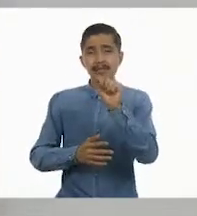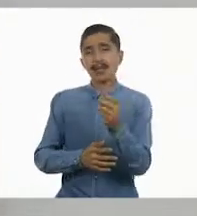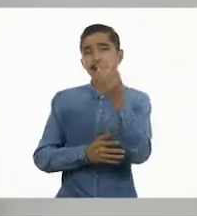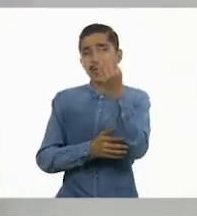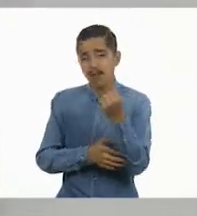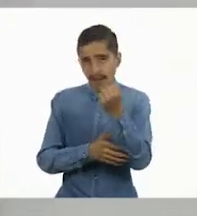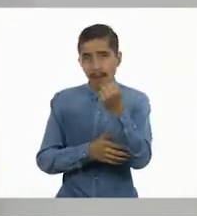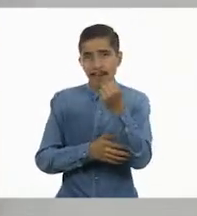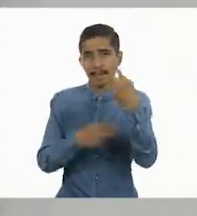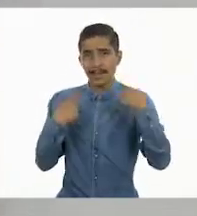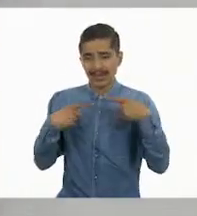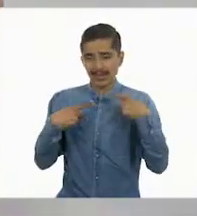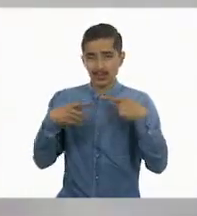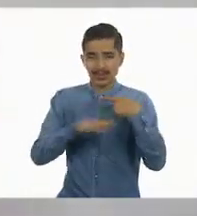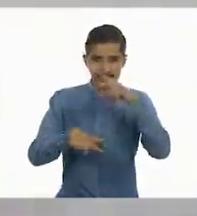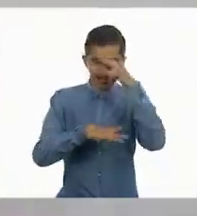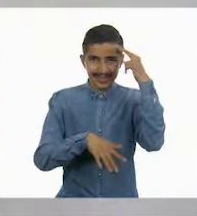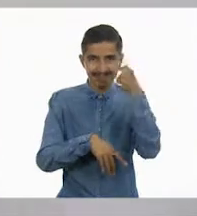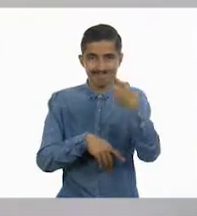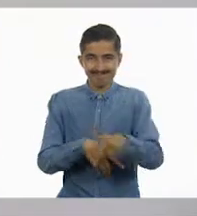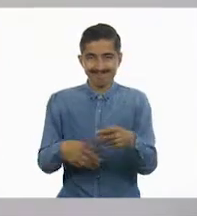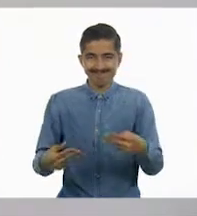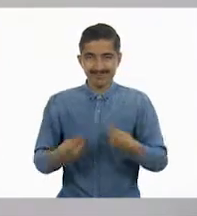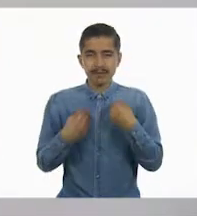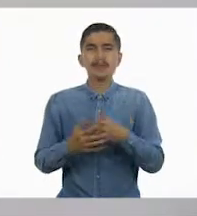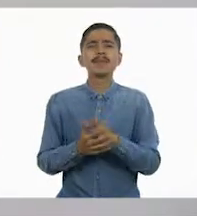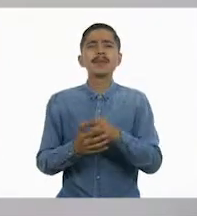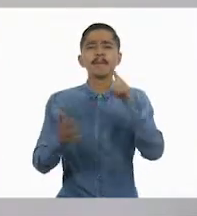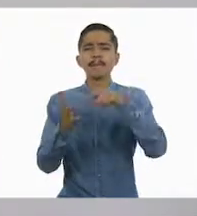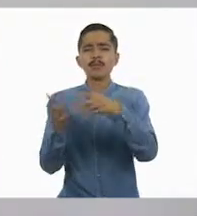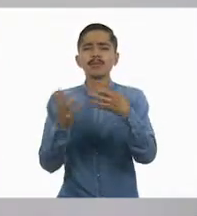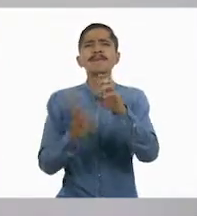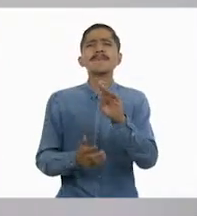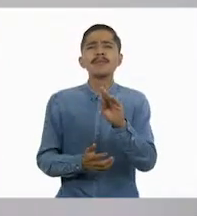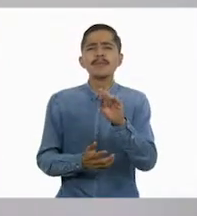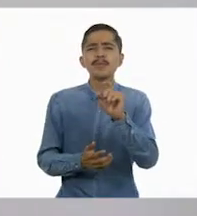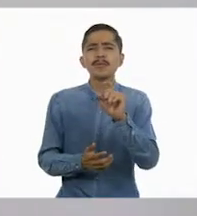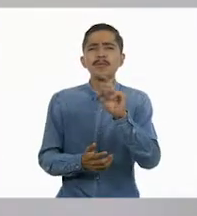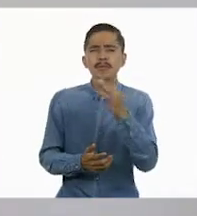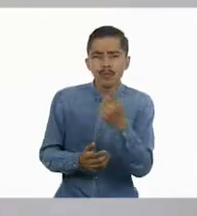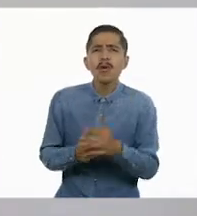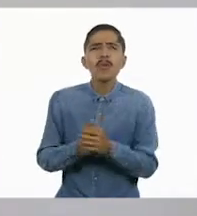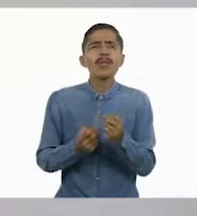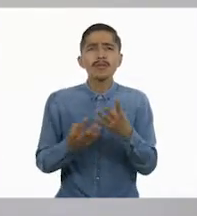15.160.369 mexicanos. Y en 1921 eran